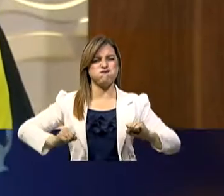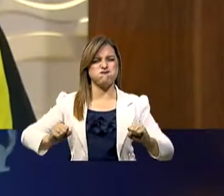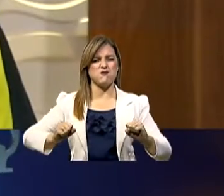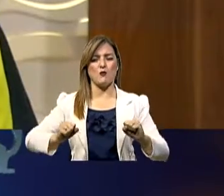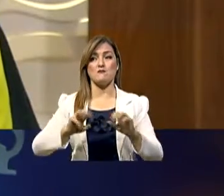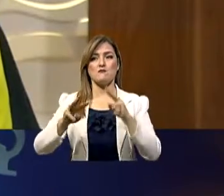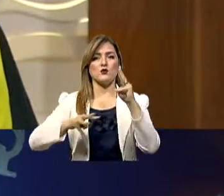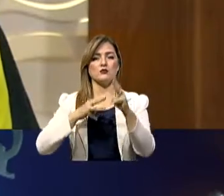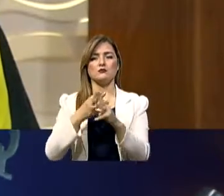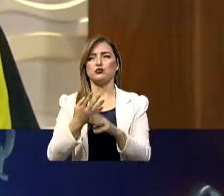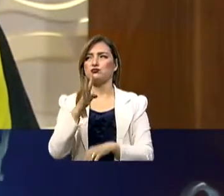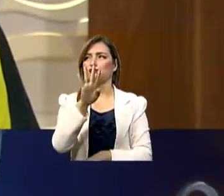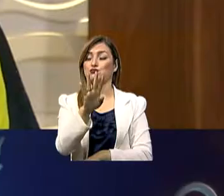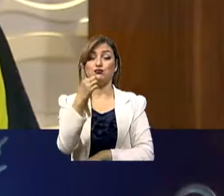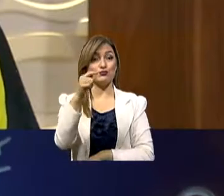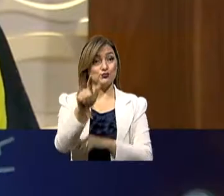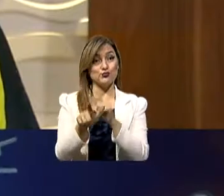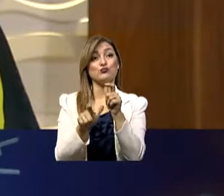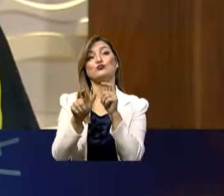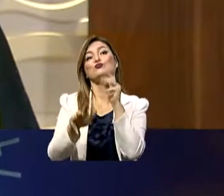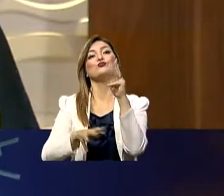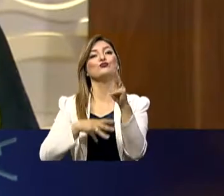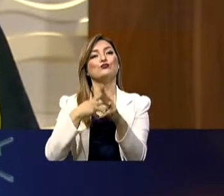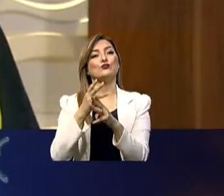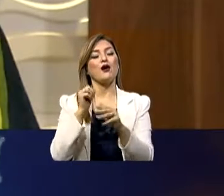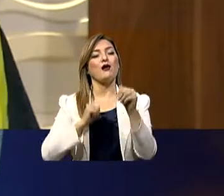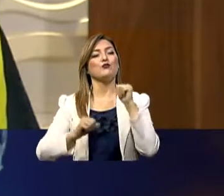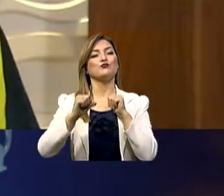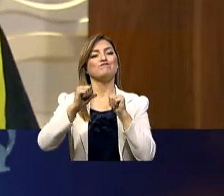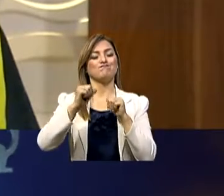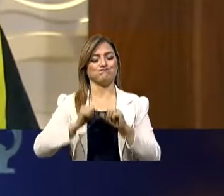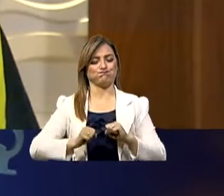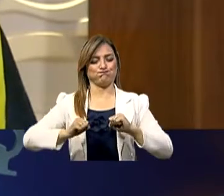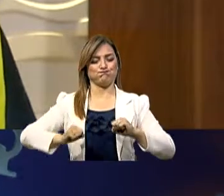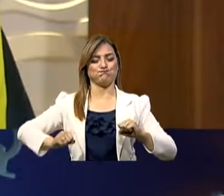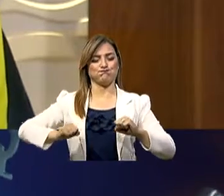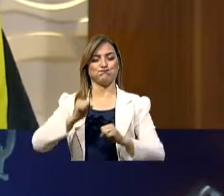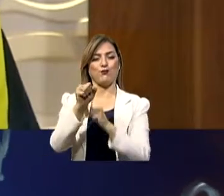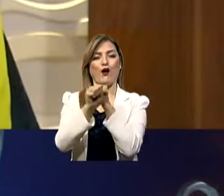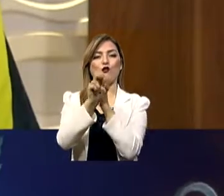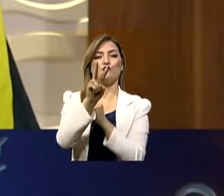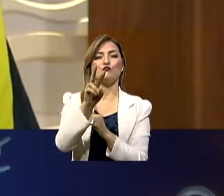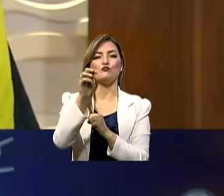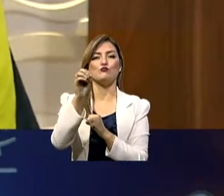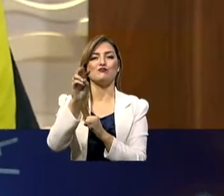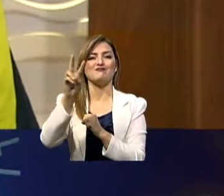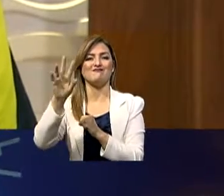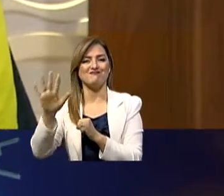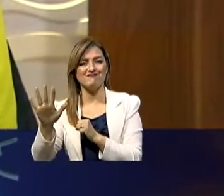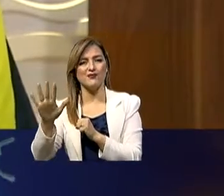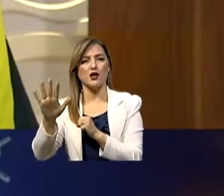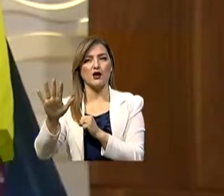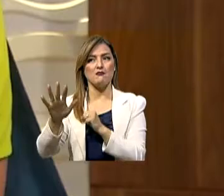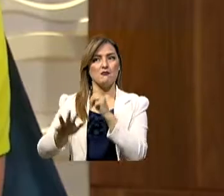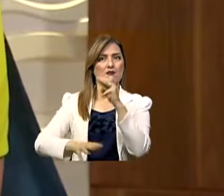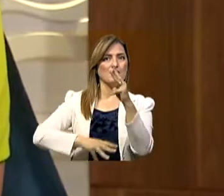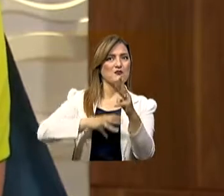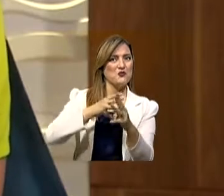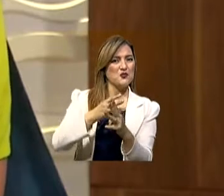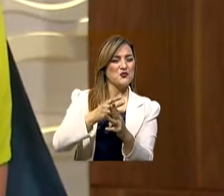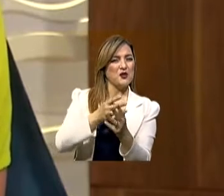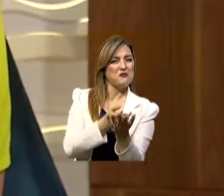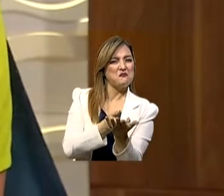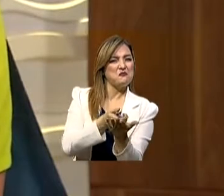4 millones de personas en el mundo sufren de obesidad para el 2025 en el mundo se gastará unos 2